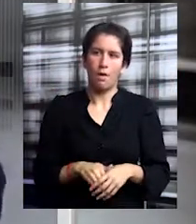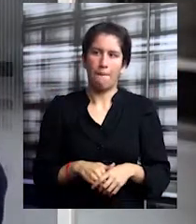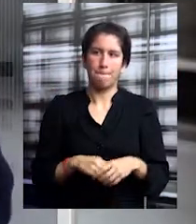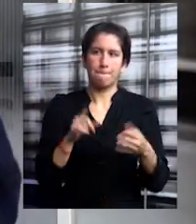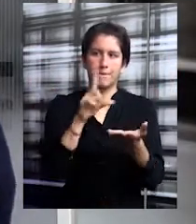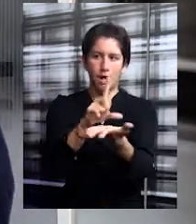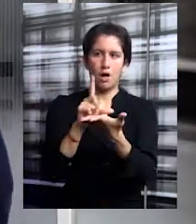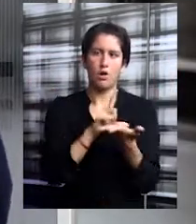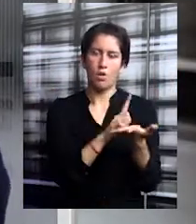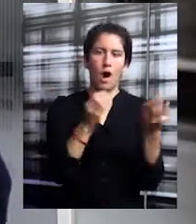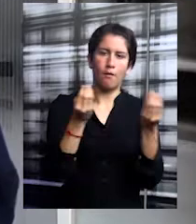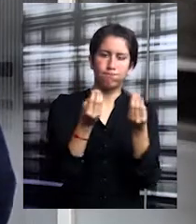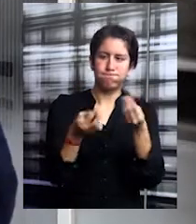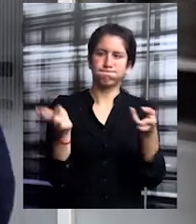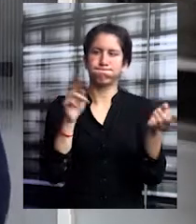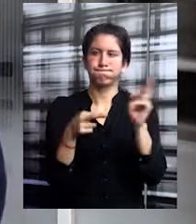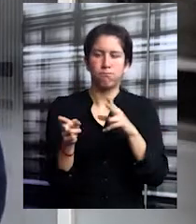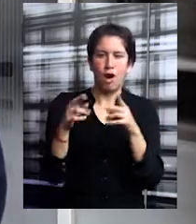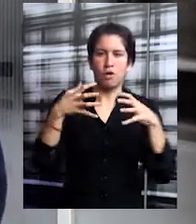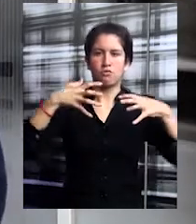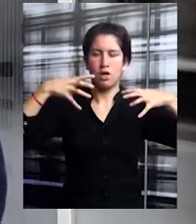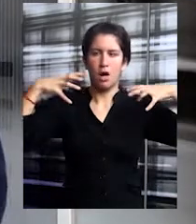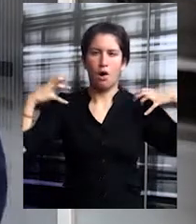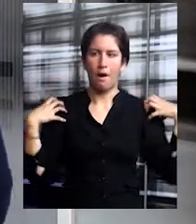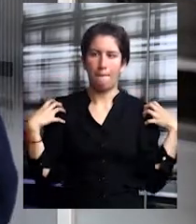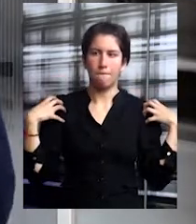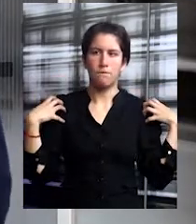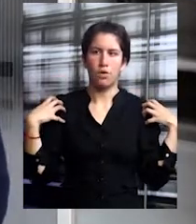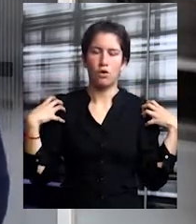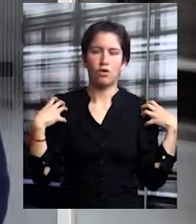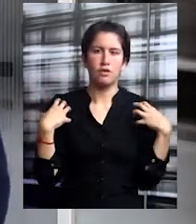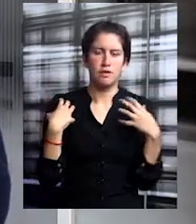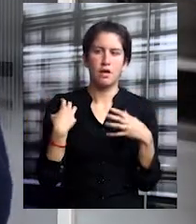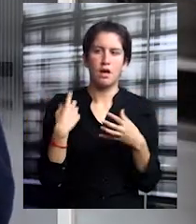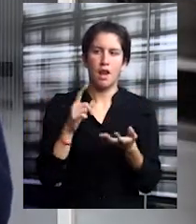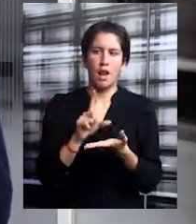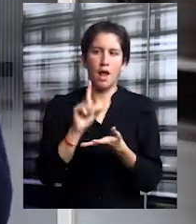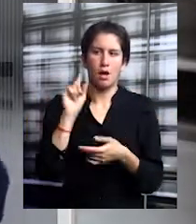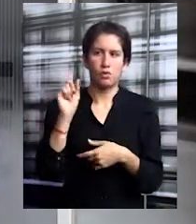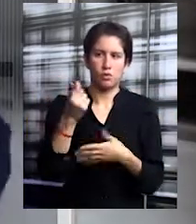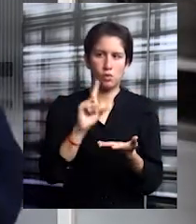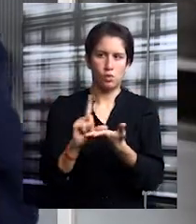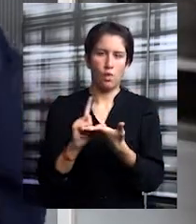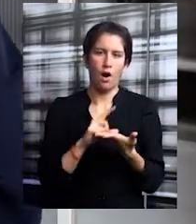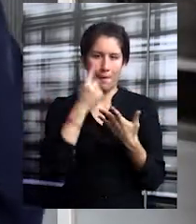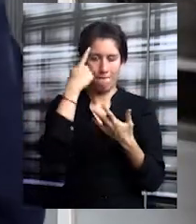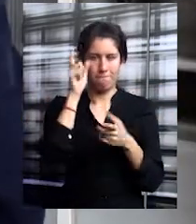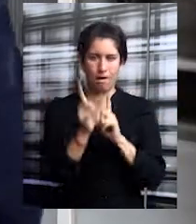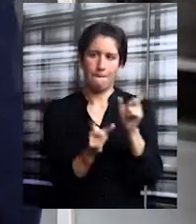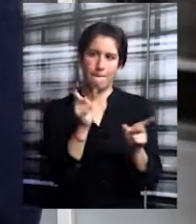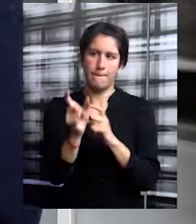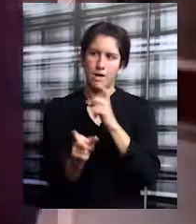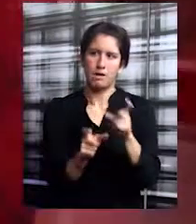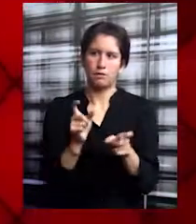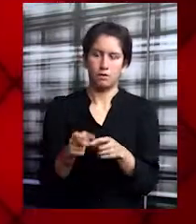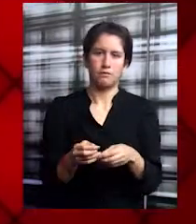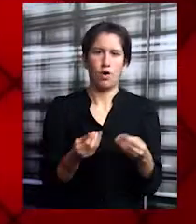por la lejanía, por la distancia, para muchas personas quedan un poco ajenos. Que esté muy bien usted y su familia.